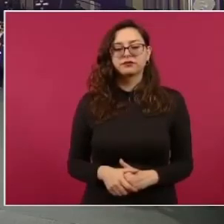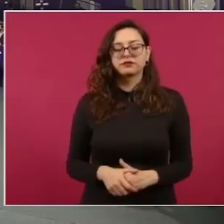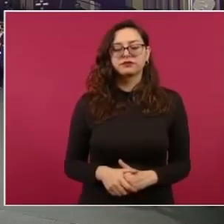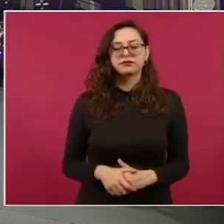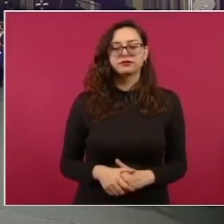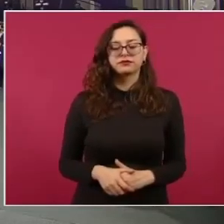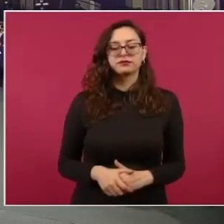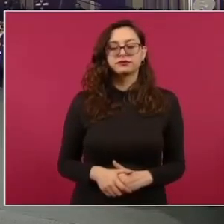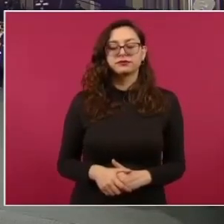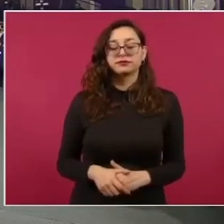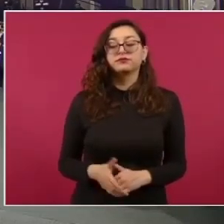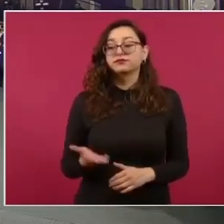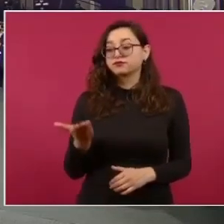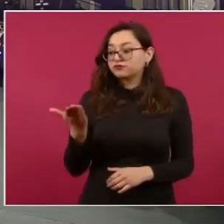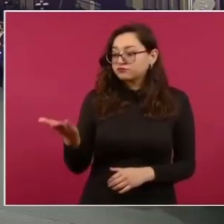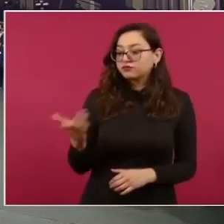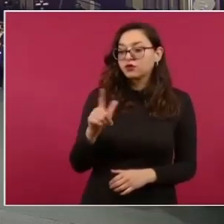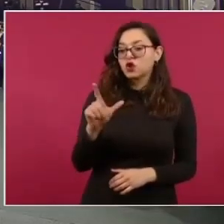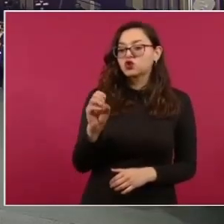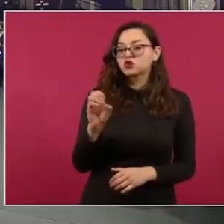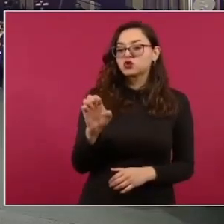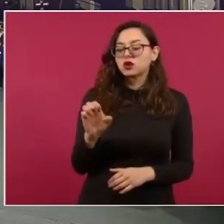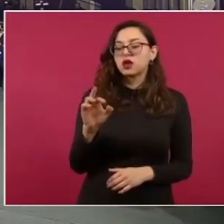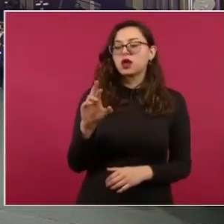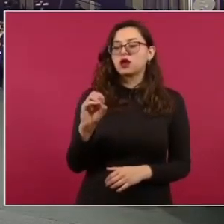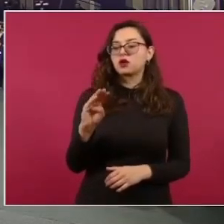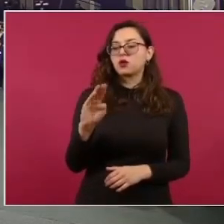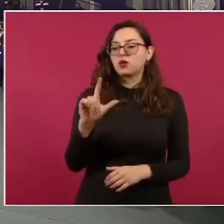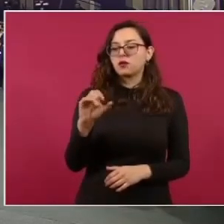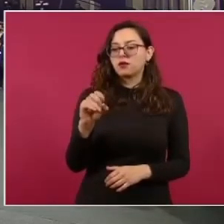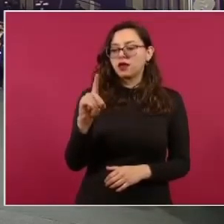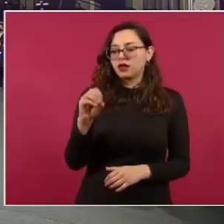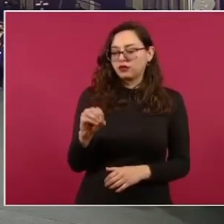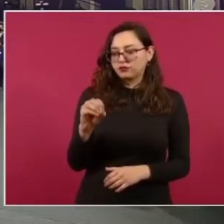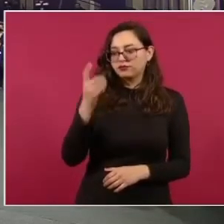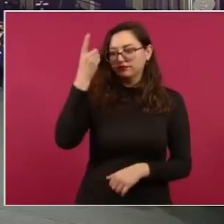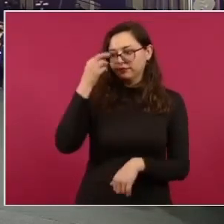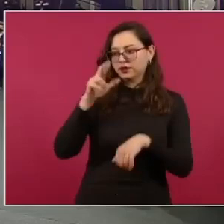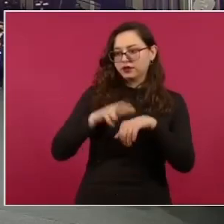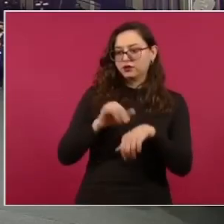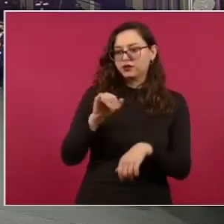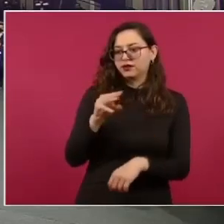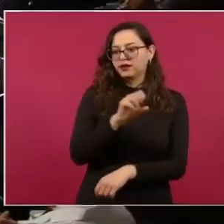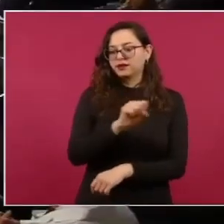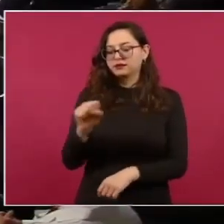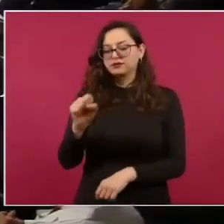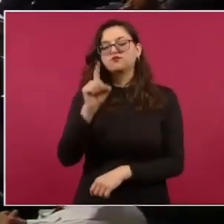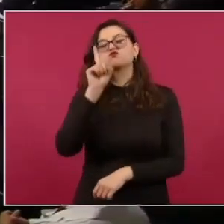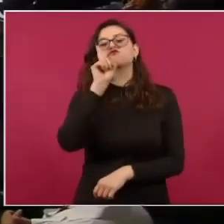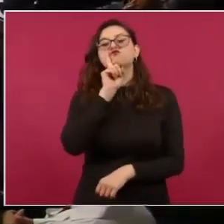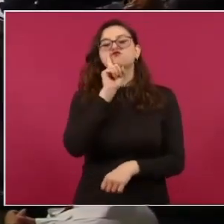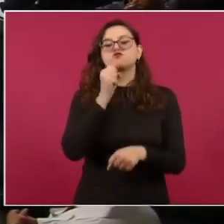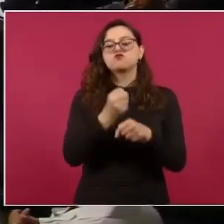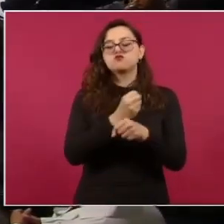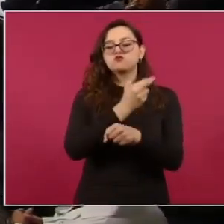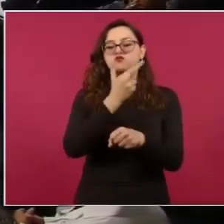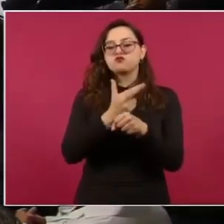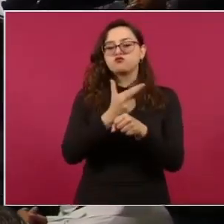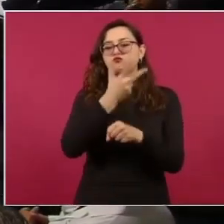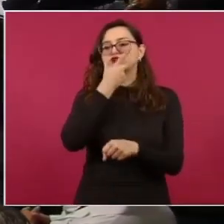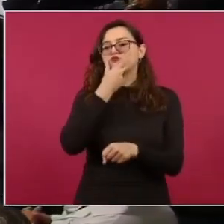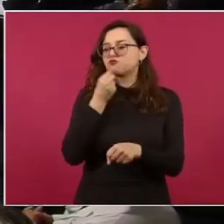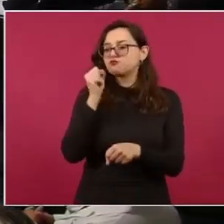Zoé Robledo, director general del IMSS, secretaria, secretarios, a todos mis amigos del